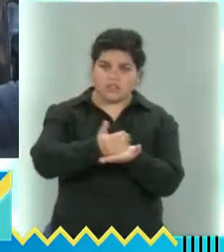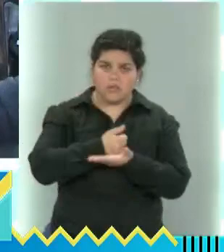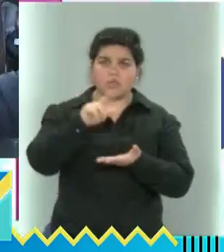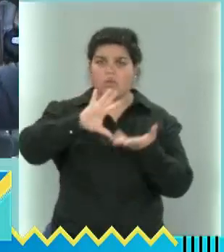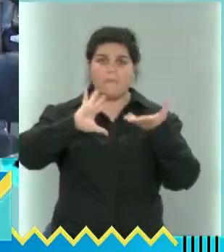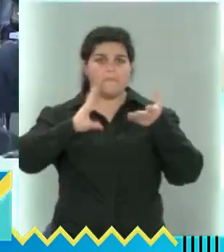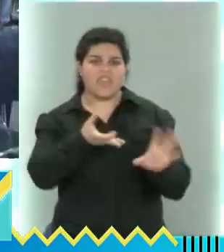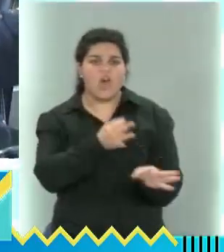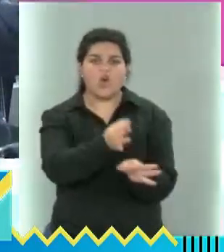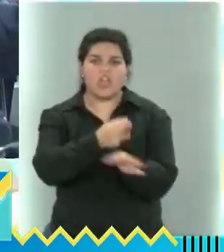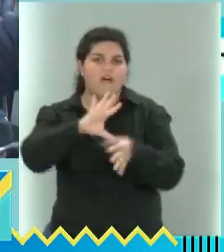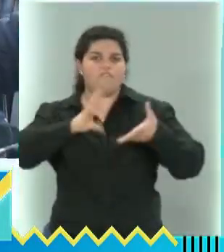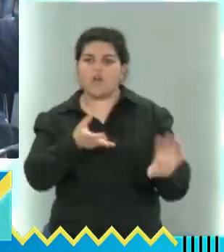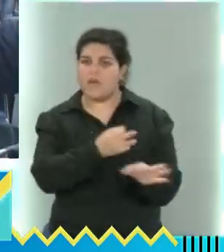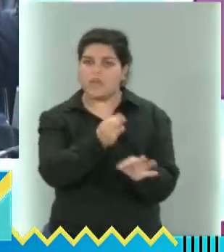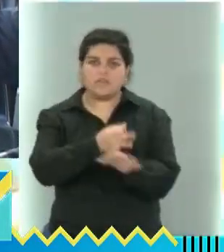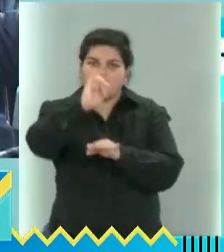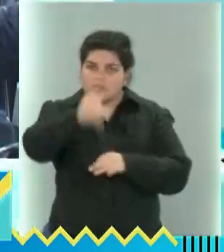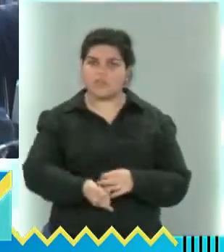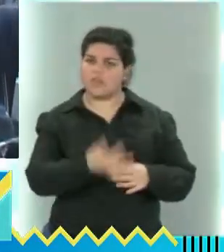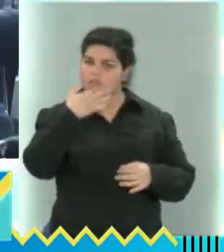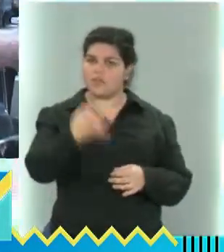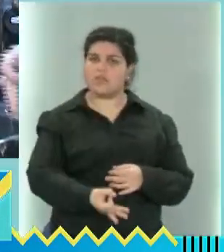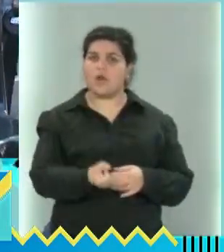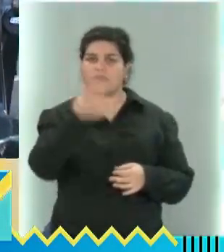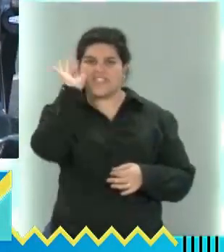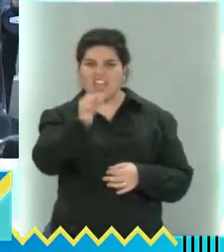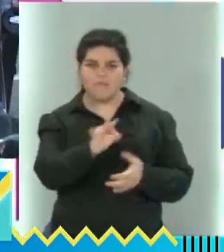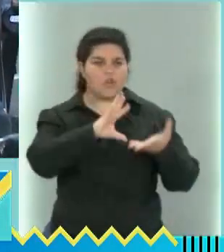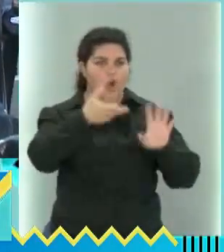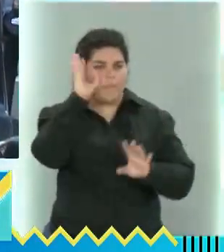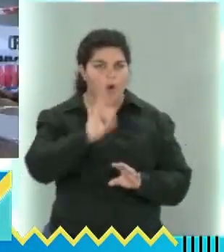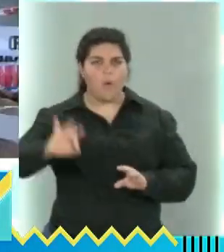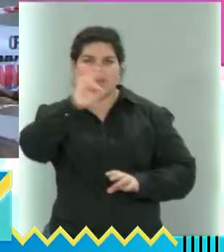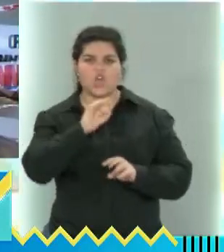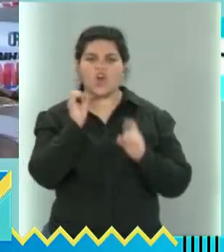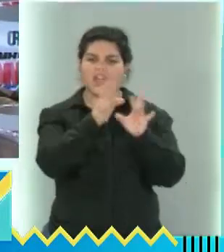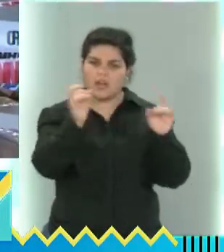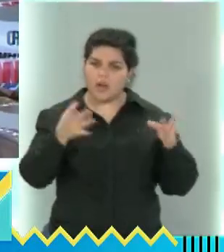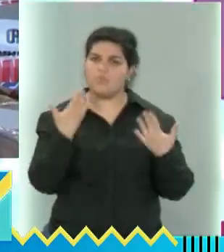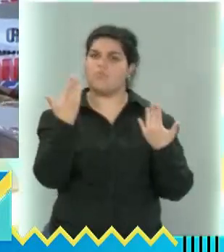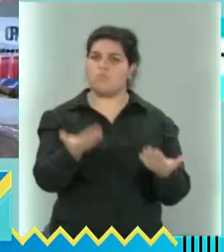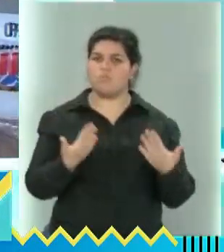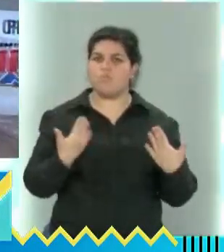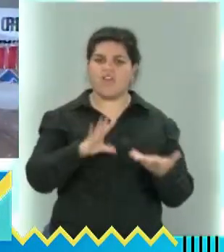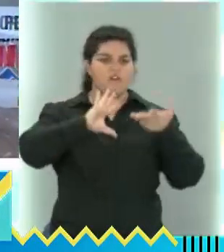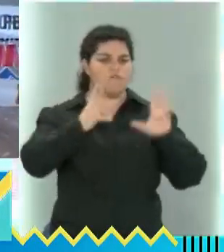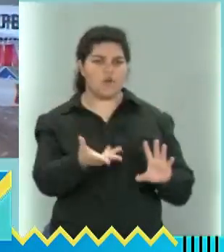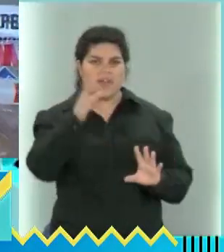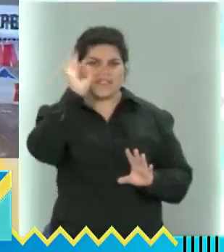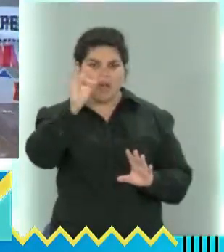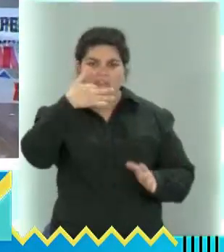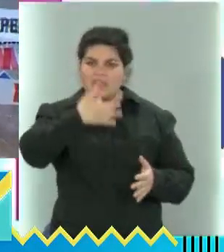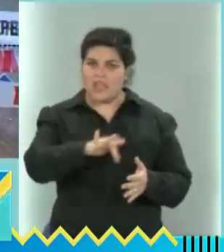pedagogía, y es verdad eso, porque hoy los chicos llegan a los conflictos con otra mirada, con otro, le entran a las cosas de